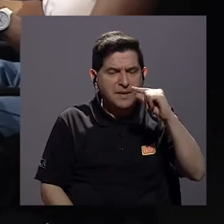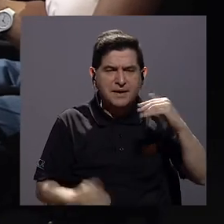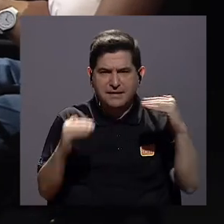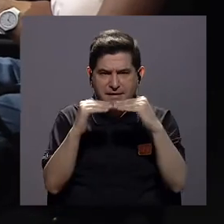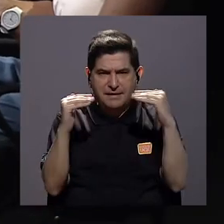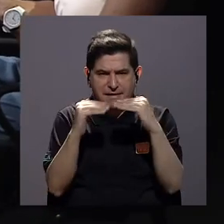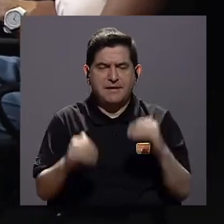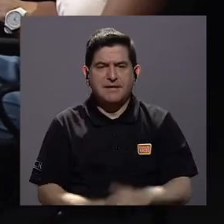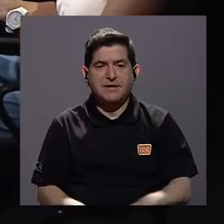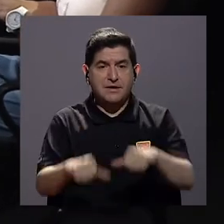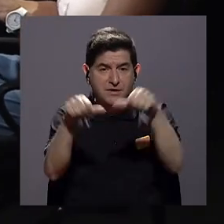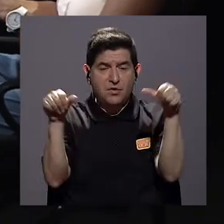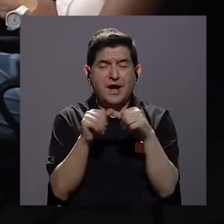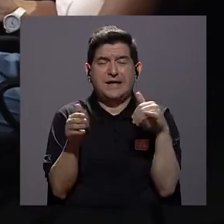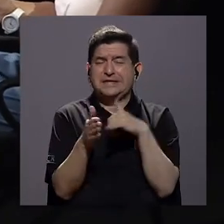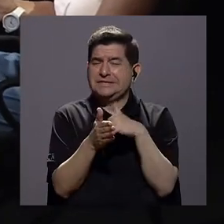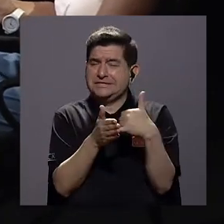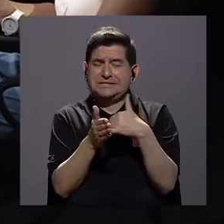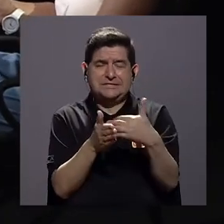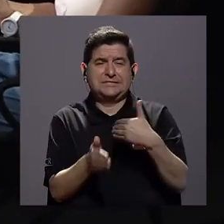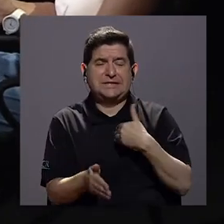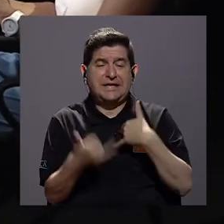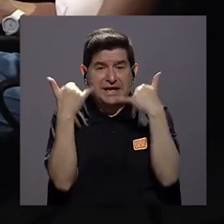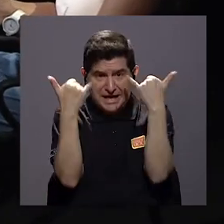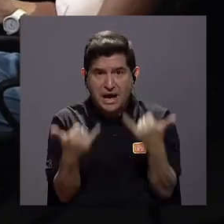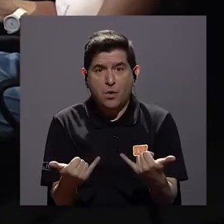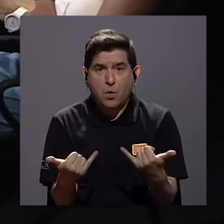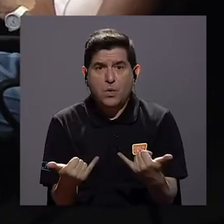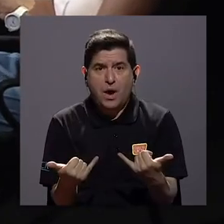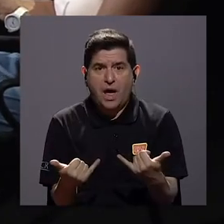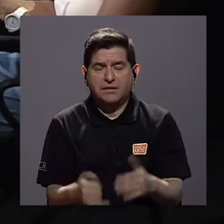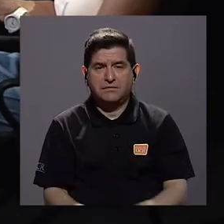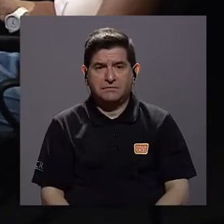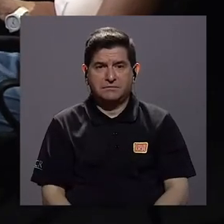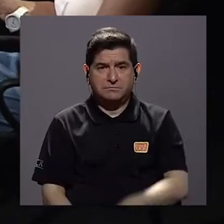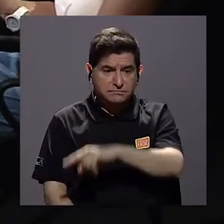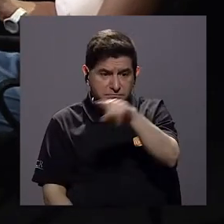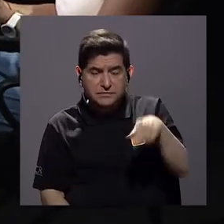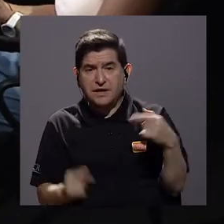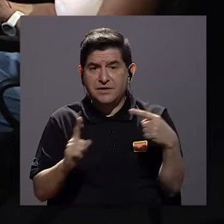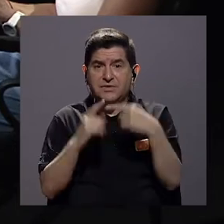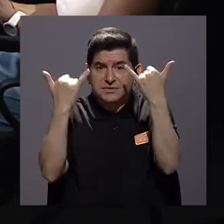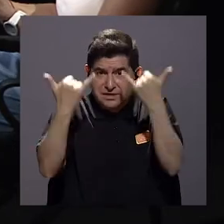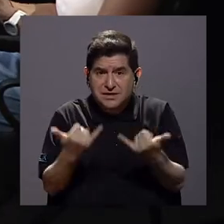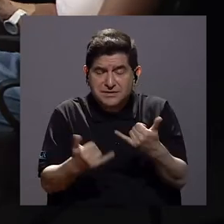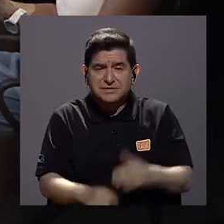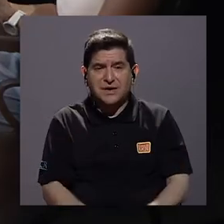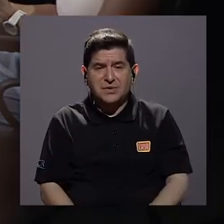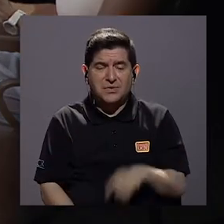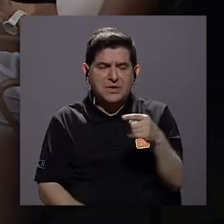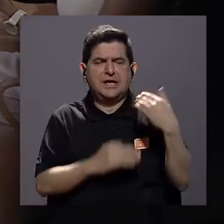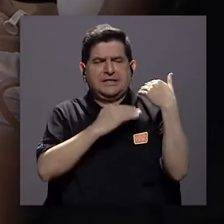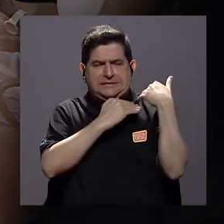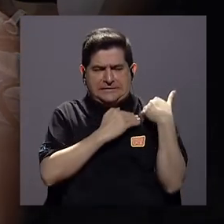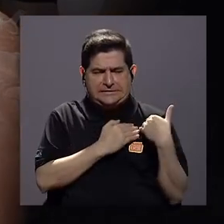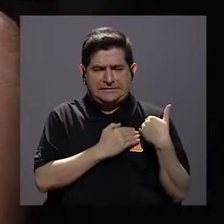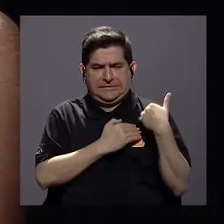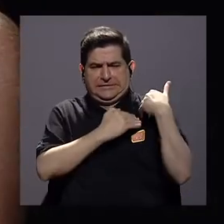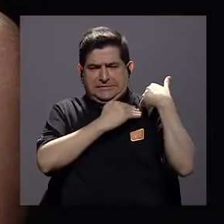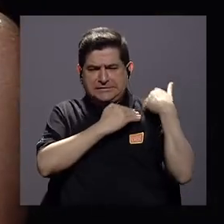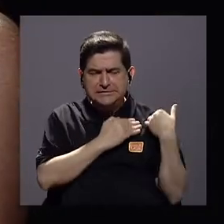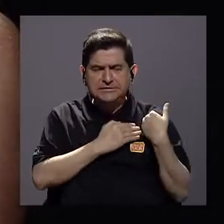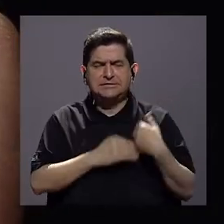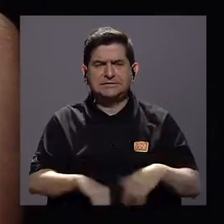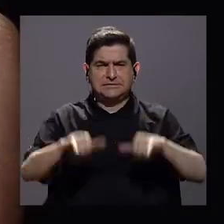es en realidad el sector más vulnerable que tenemos en este momento, que ha tenido hasta ahora una enorme resiliencia para mantener